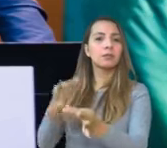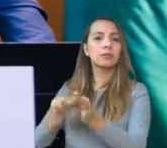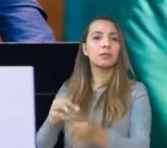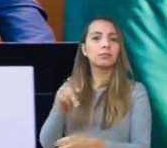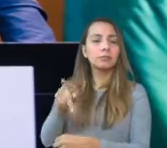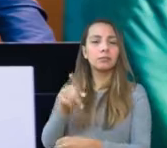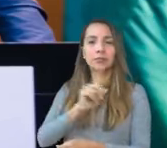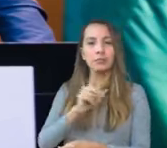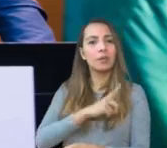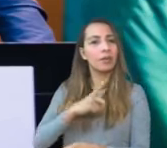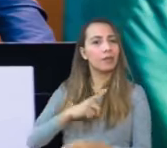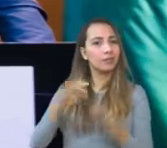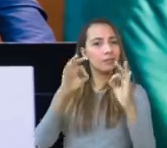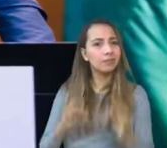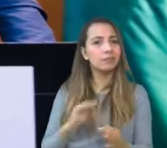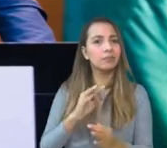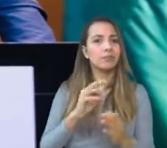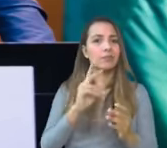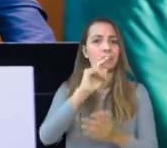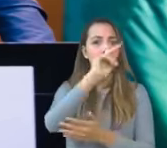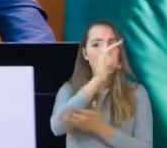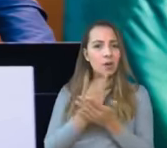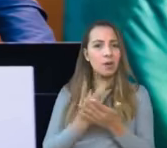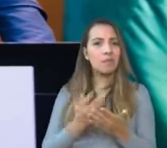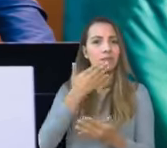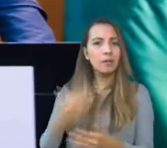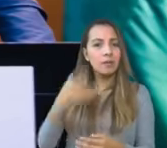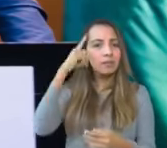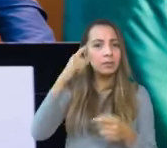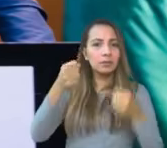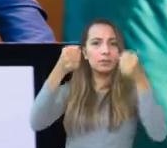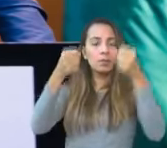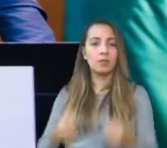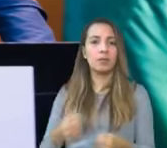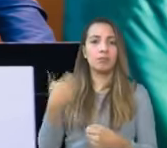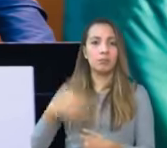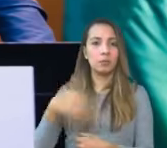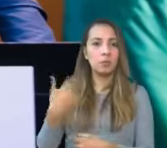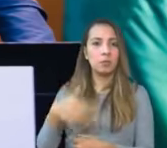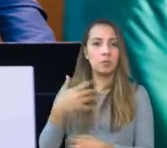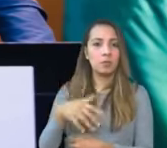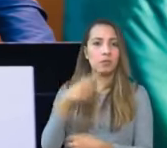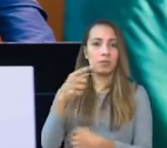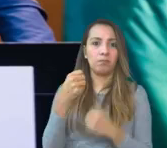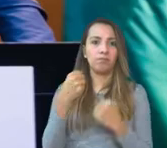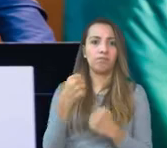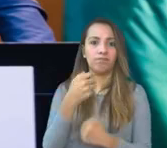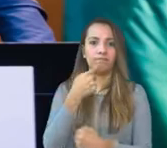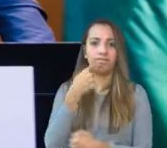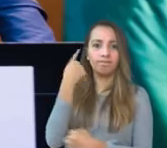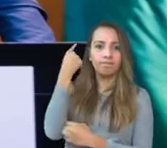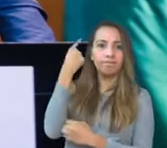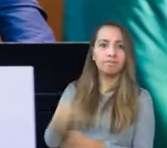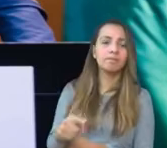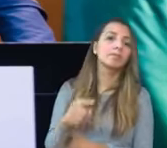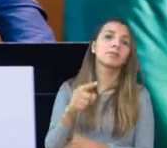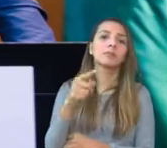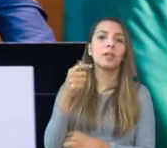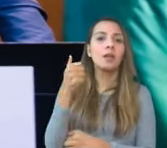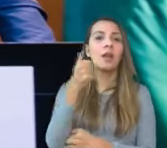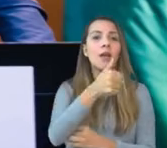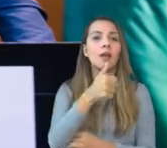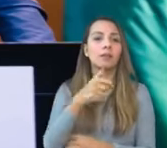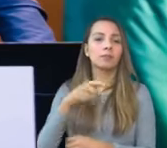formalidades políticas. Muy fuerte esto, declaración que emite el diputado federal hacia el